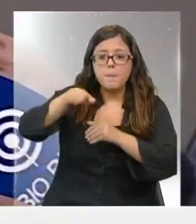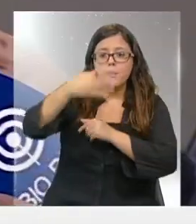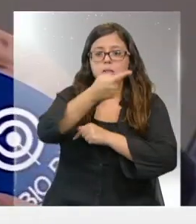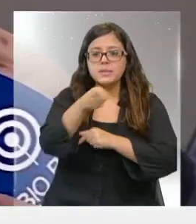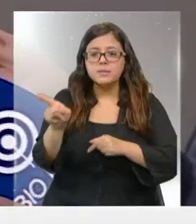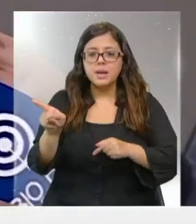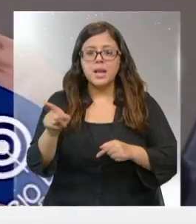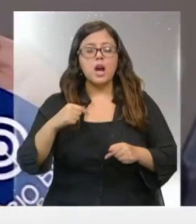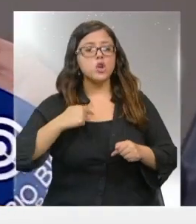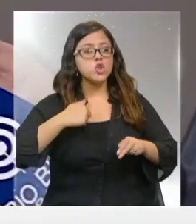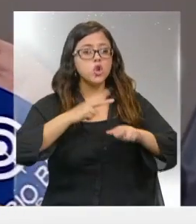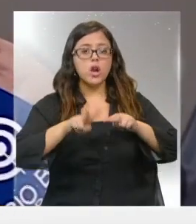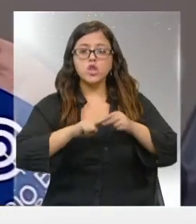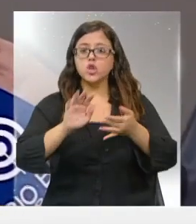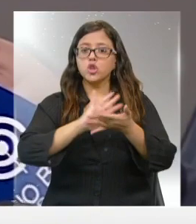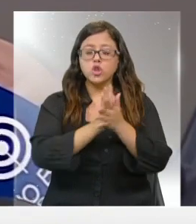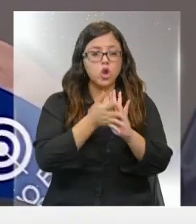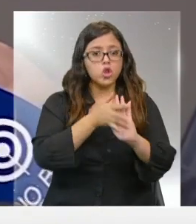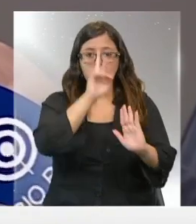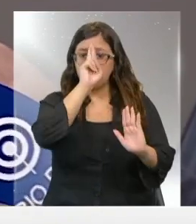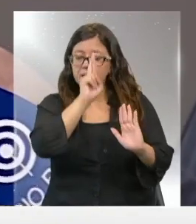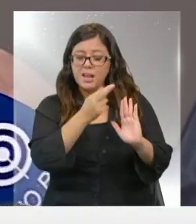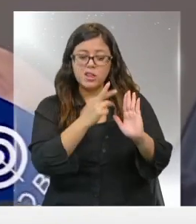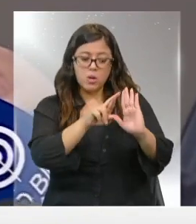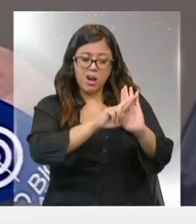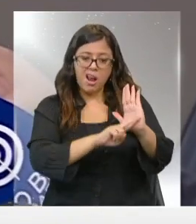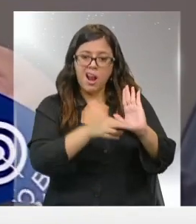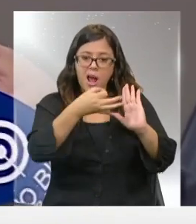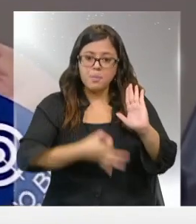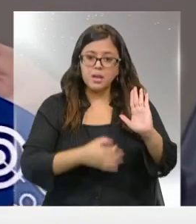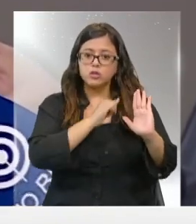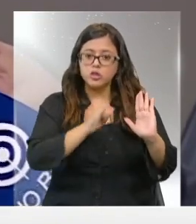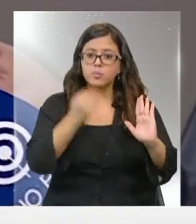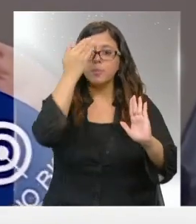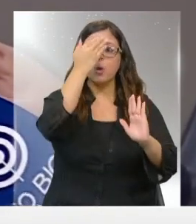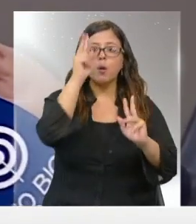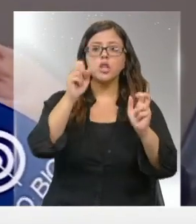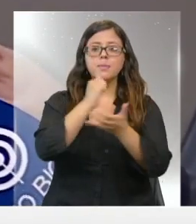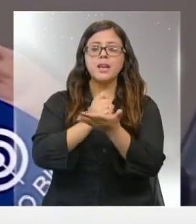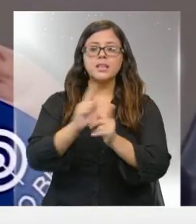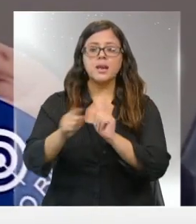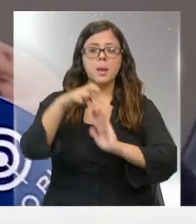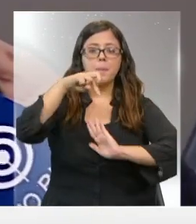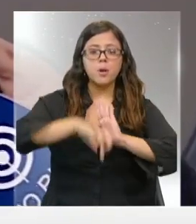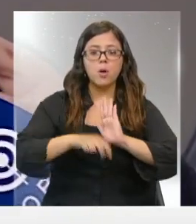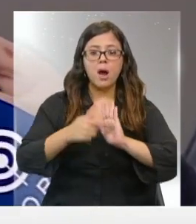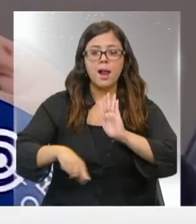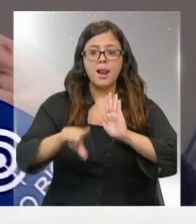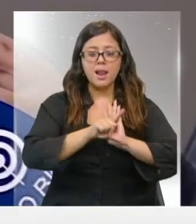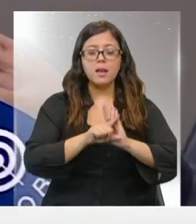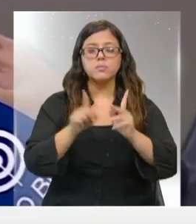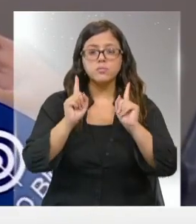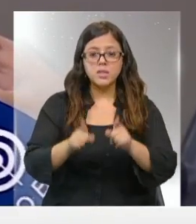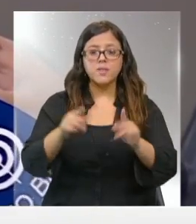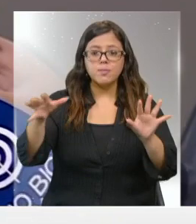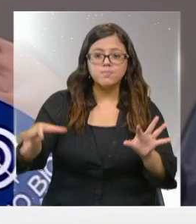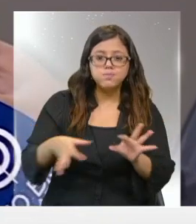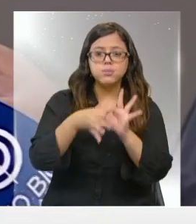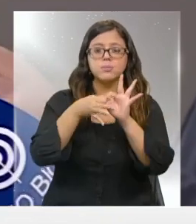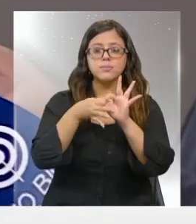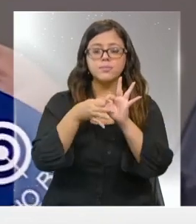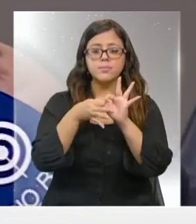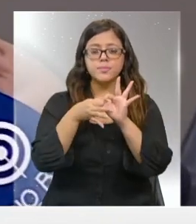He hecho todo apegado al reglamento. Siempre me he preocupado de que la tramitación de los proyectos de ley sean en concordancia